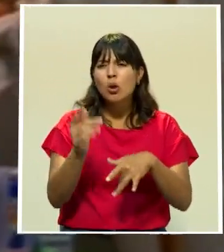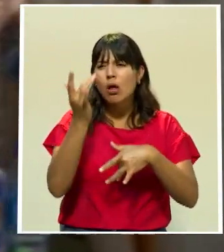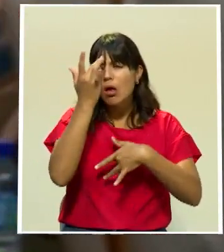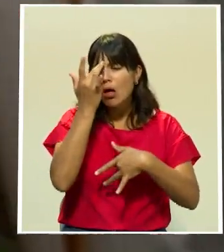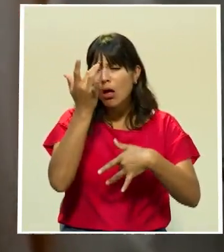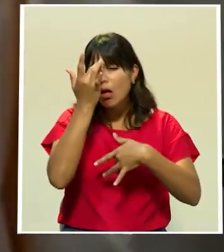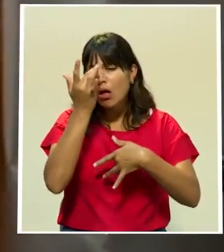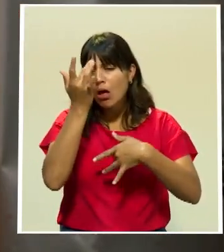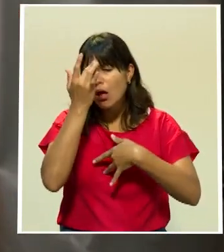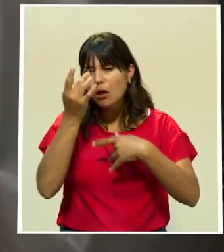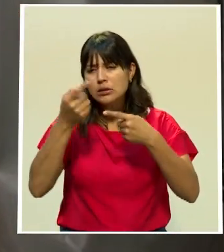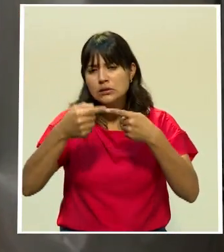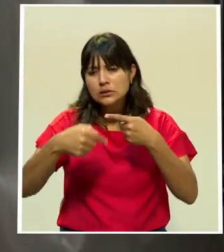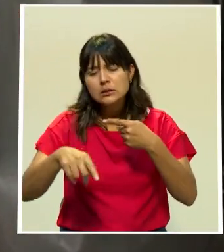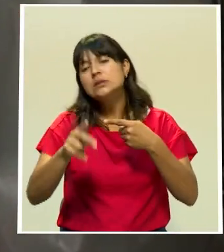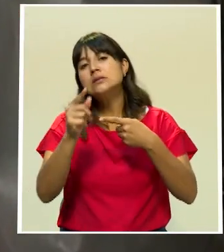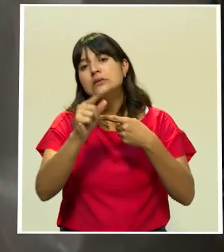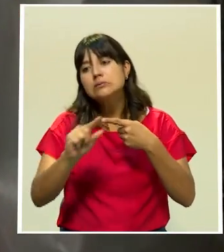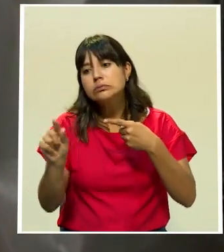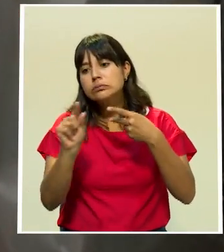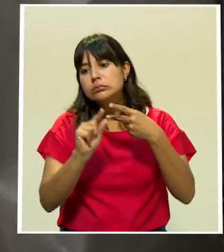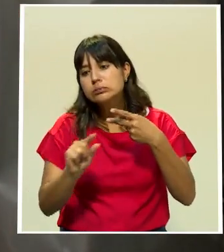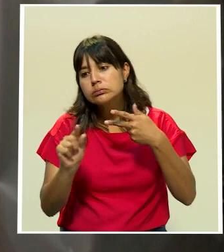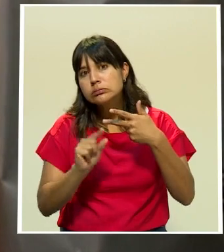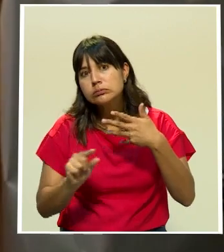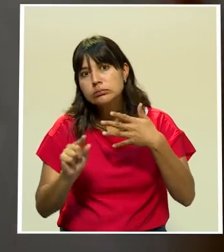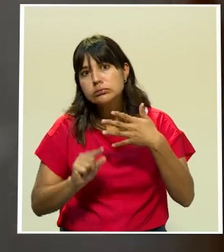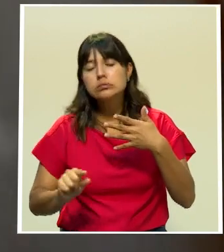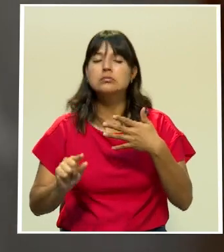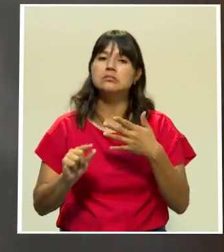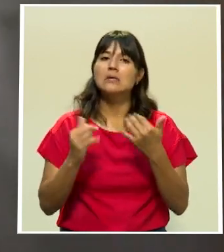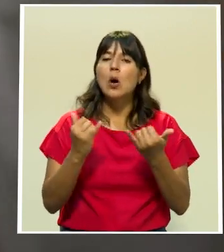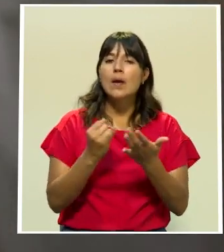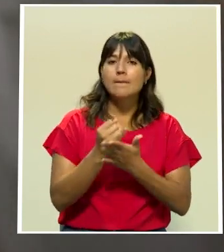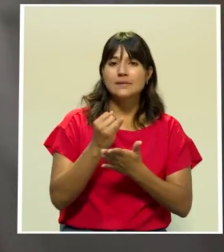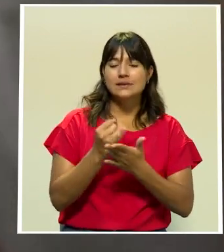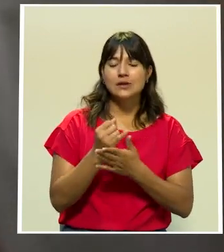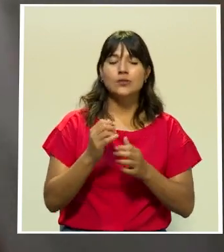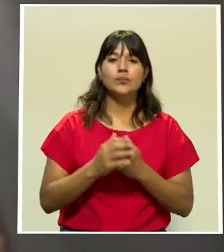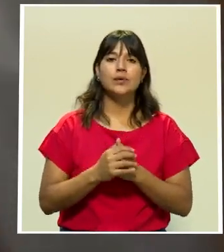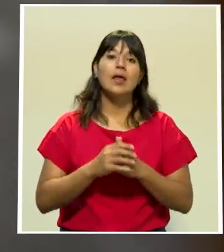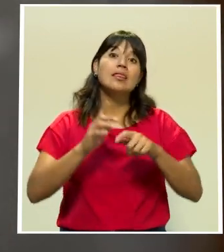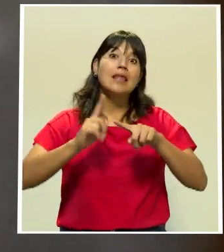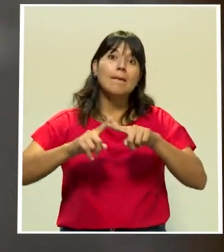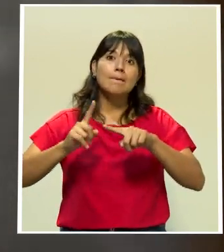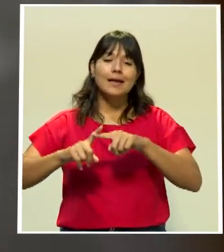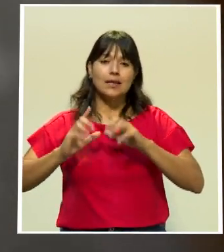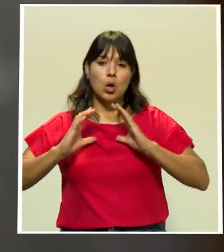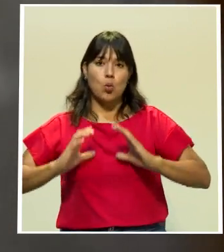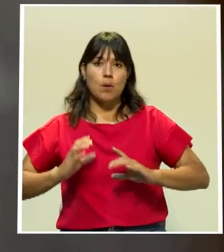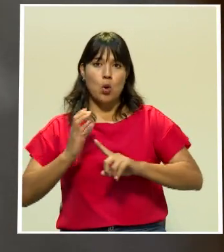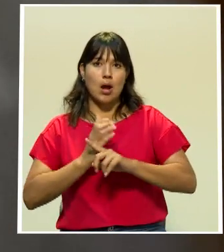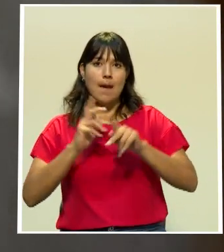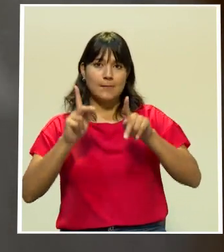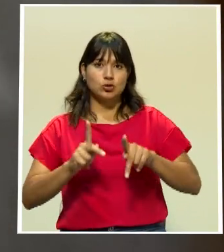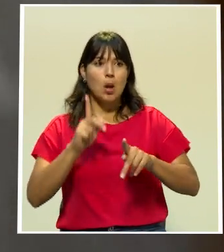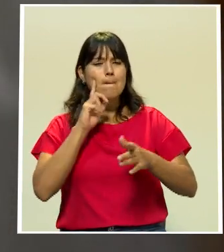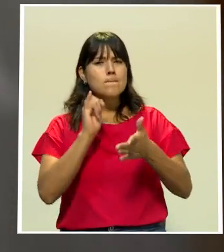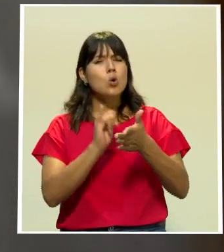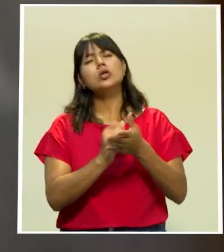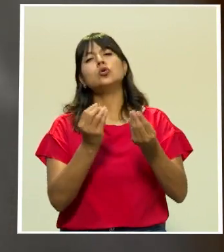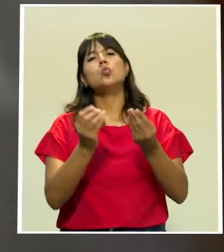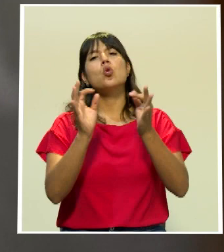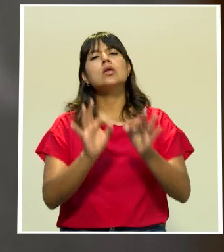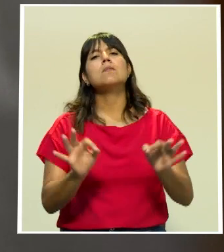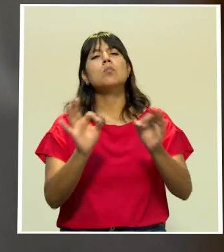Nacional, Juan José Romero, las reinfecciones son frecuentes por los distintos microorganismos, de ahí la importancia de las vacunas que generen un